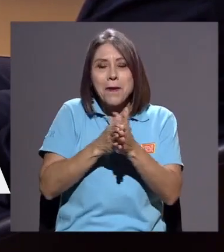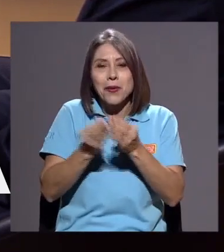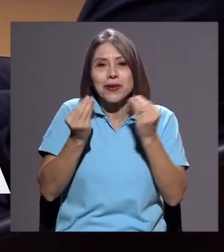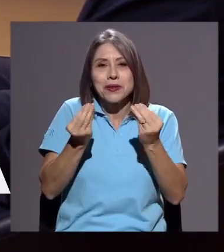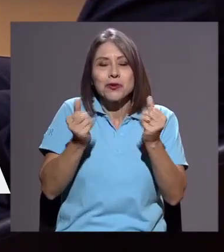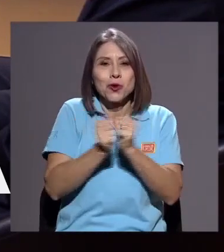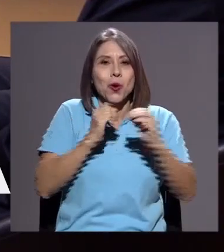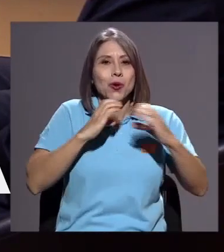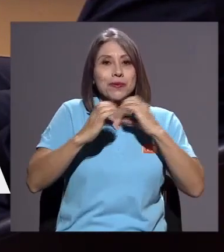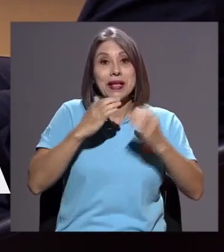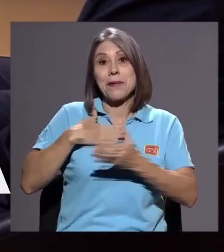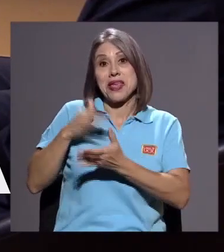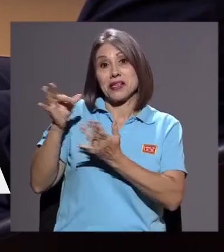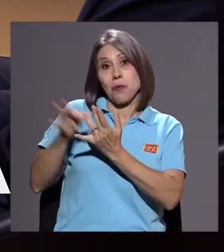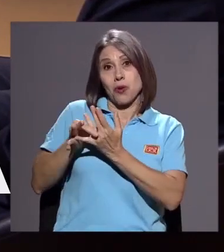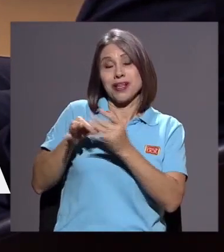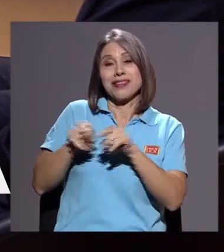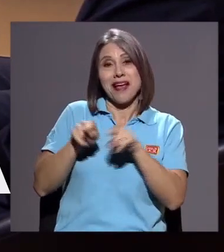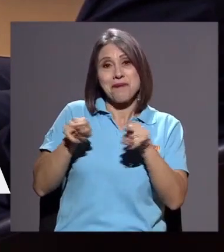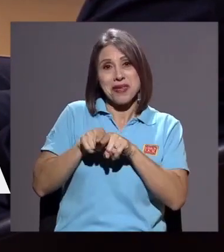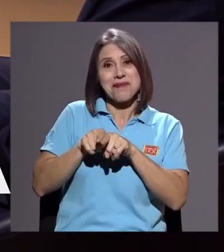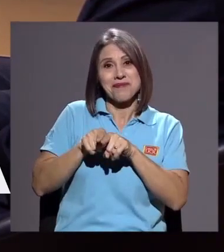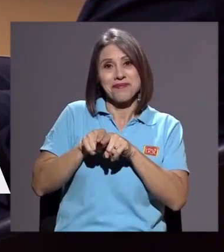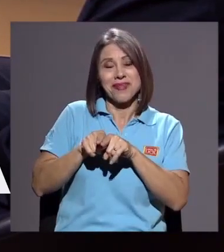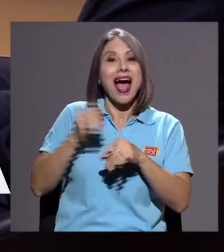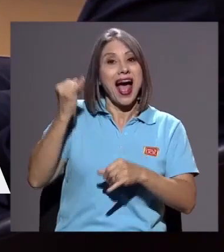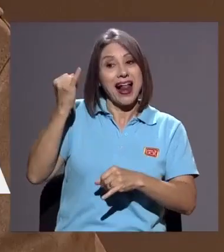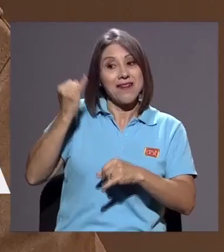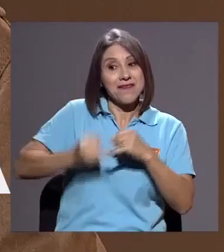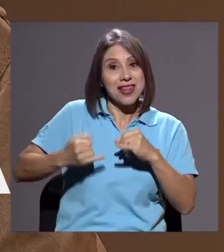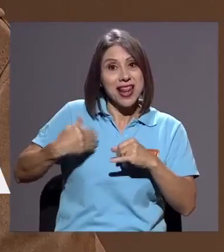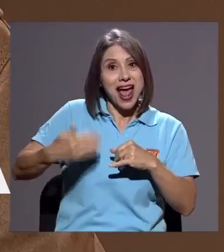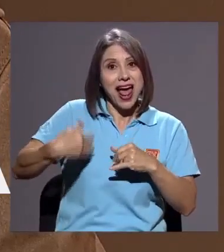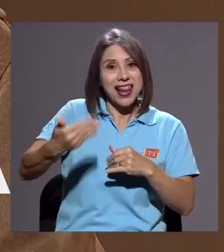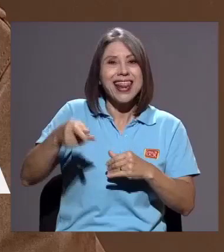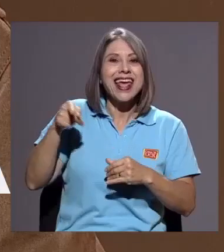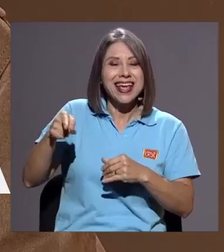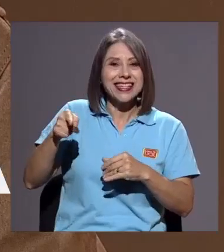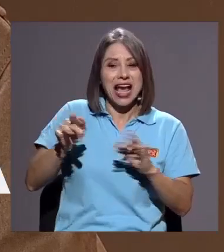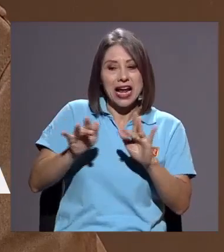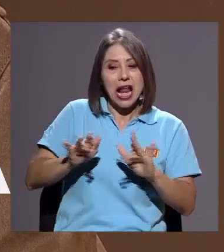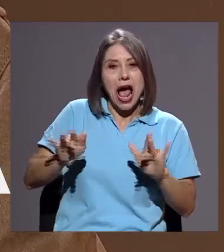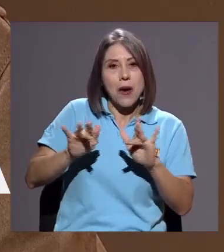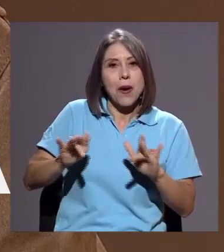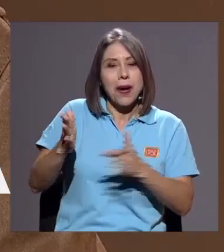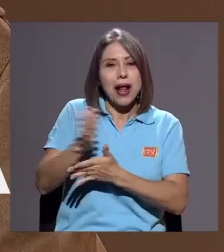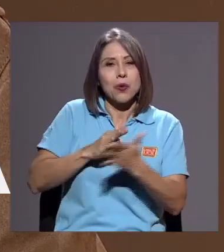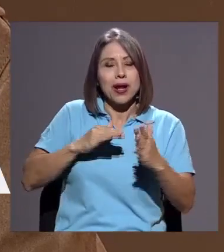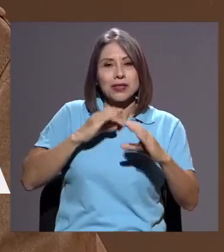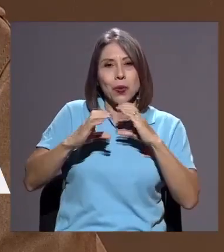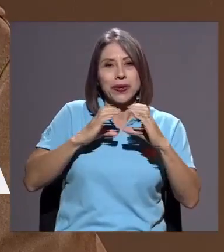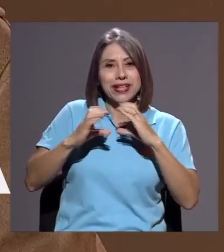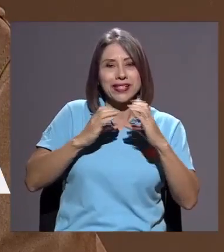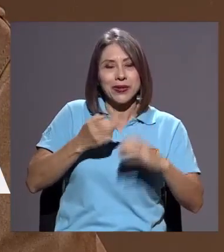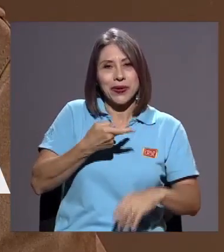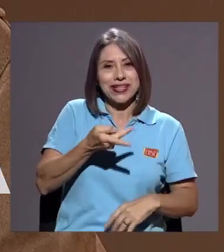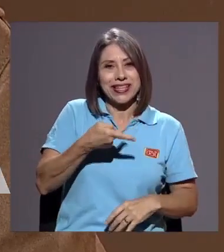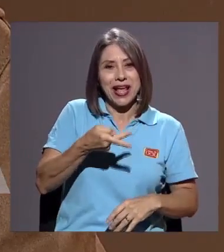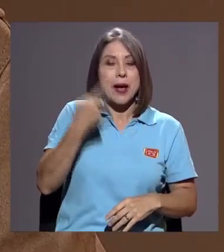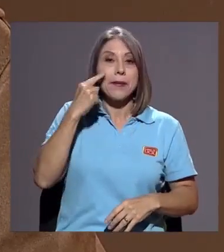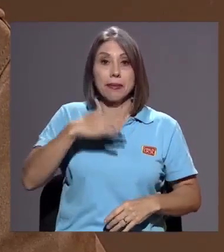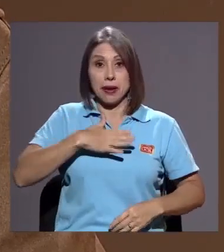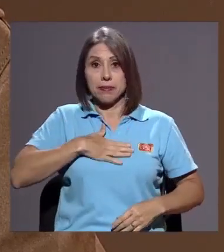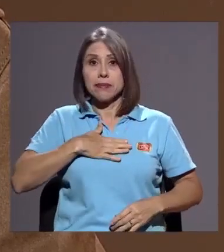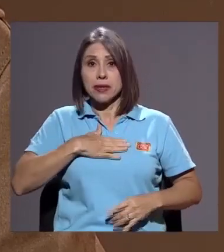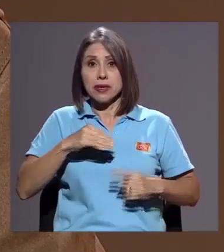Mi esposa también al final estaba grabando algunas conversaciones, de manera que fue para mí